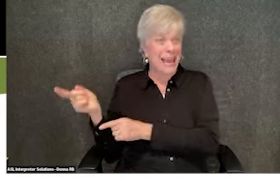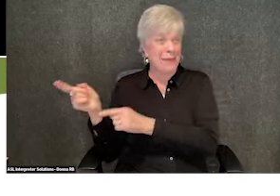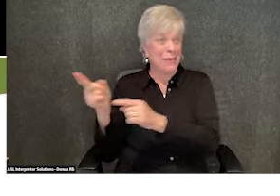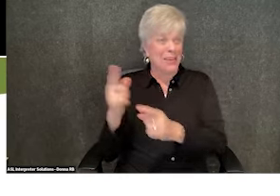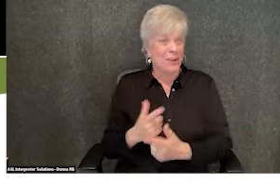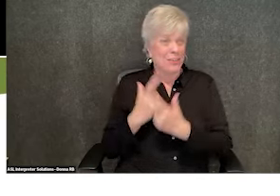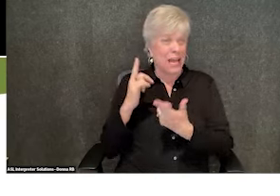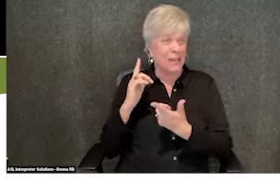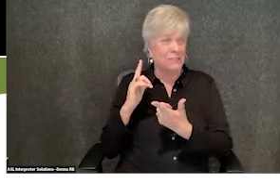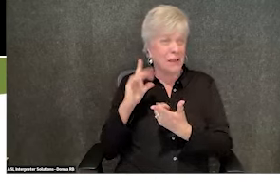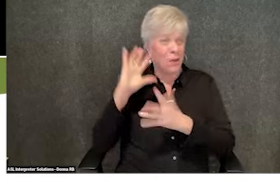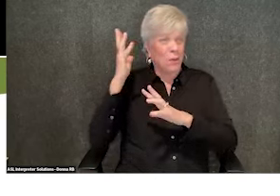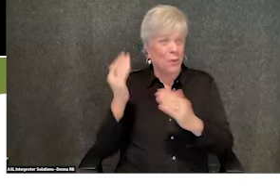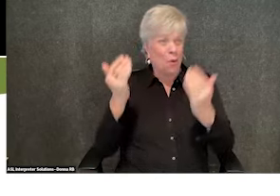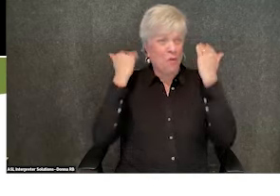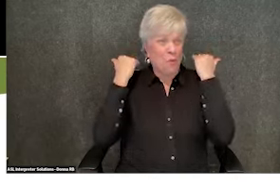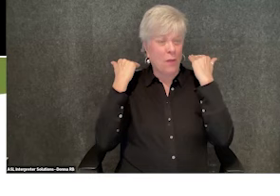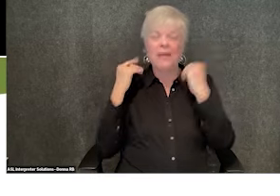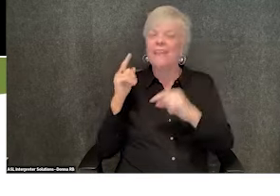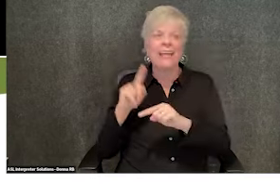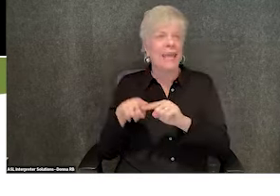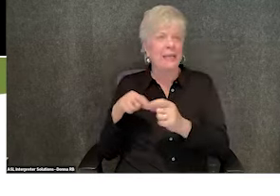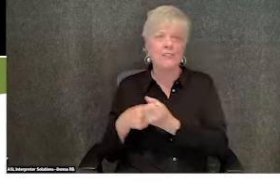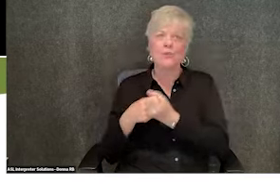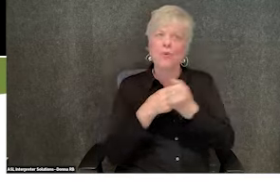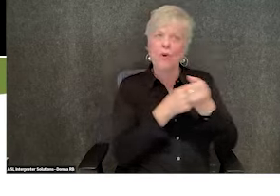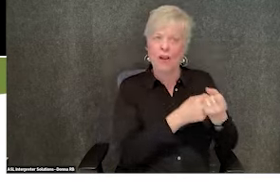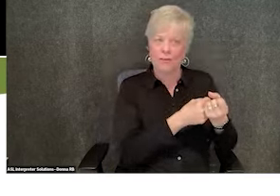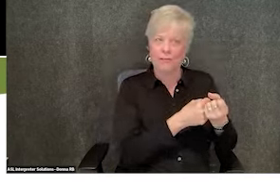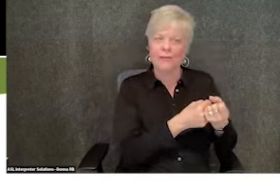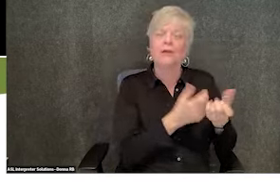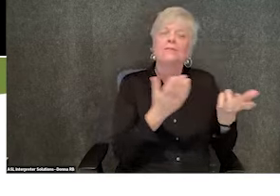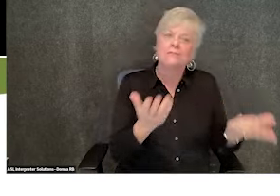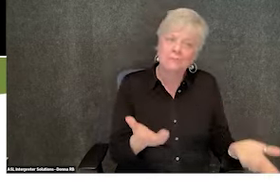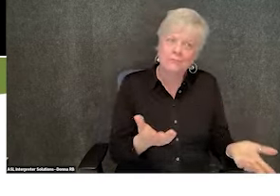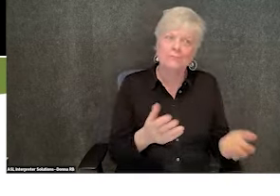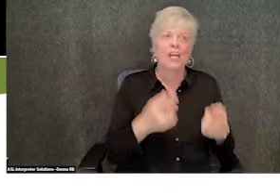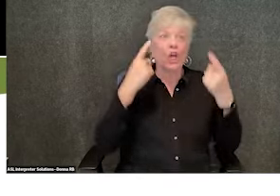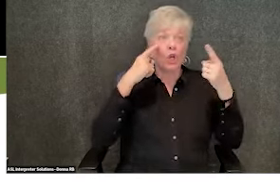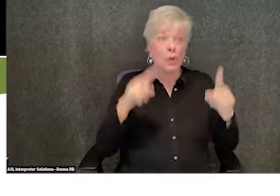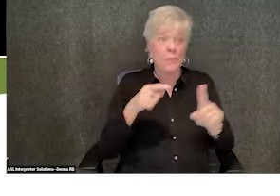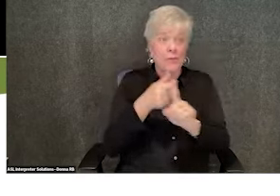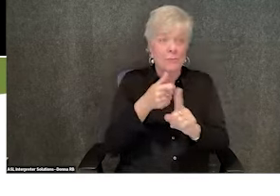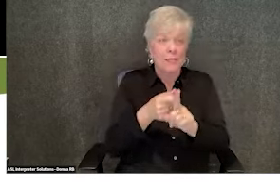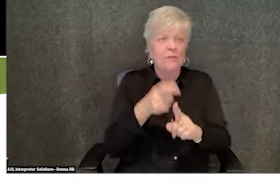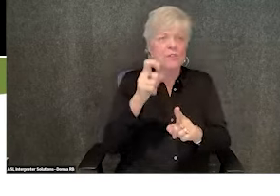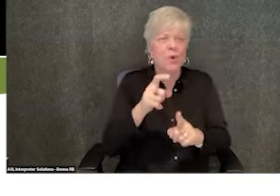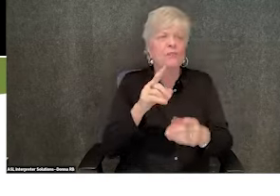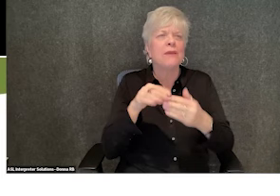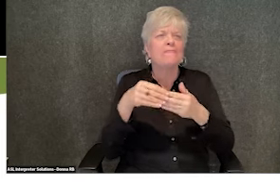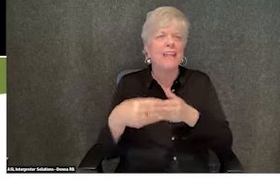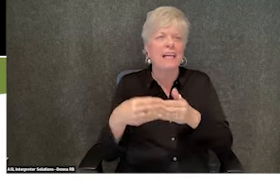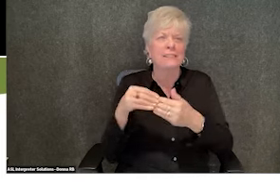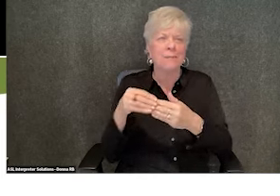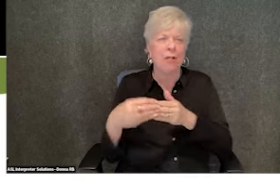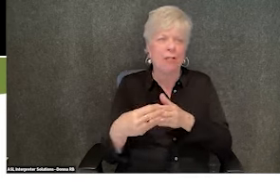apoyador quizás en ese momento de su vida no puede apoyar tanto a la persona del